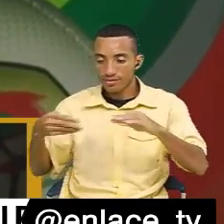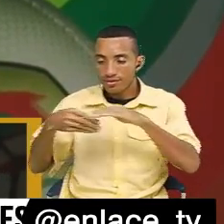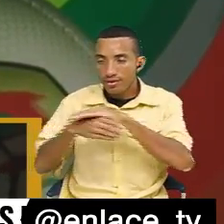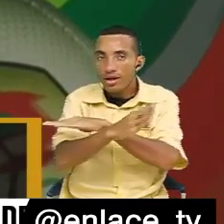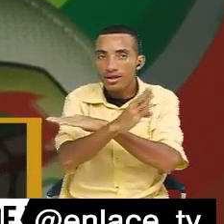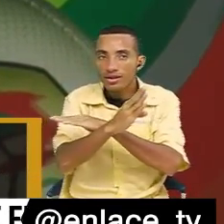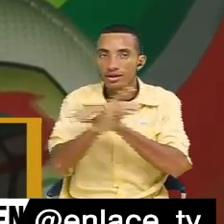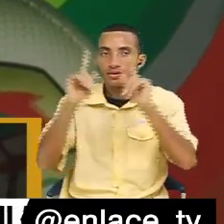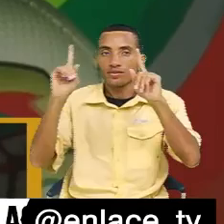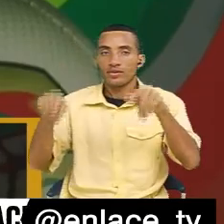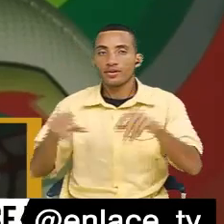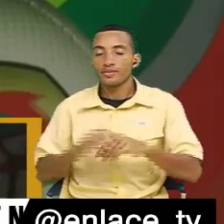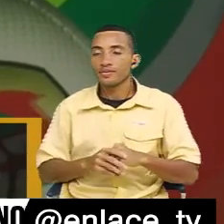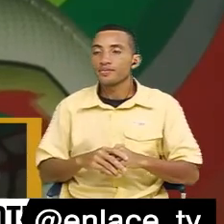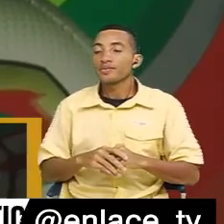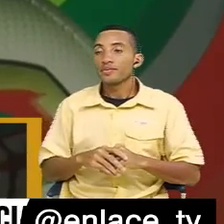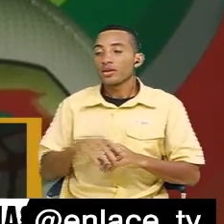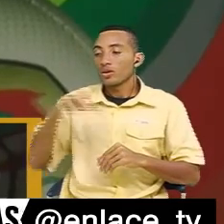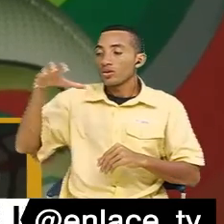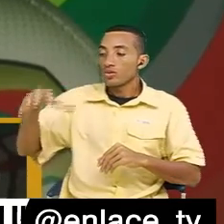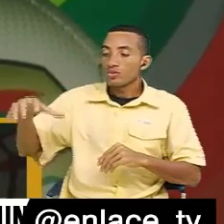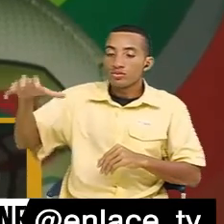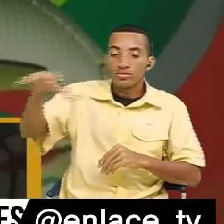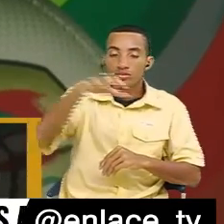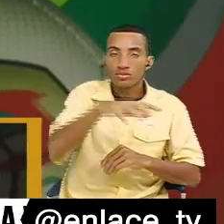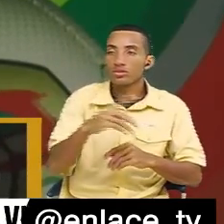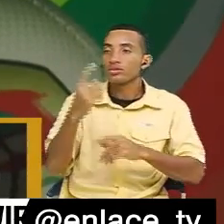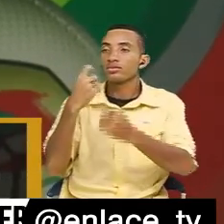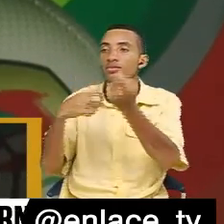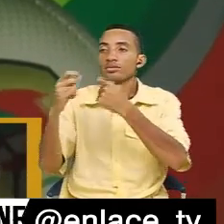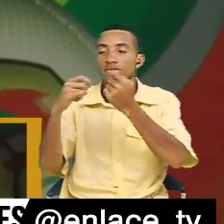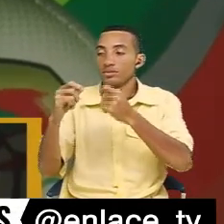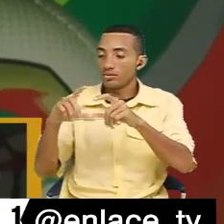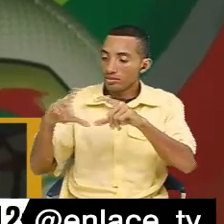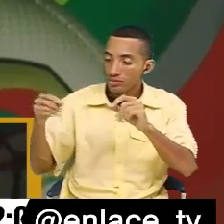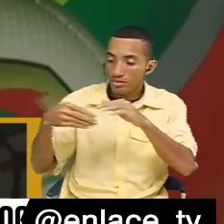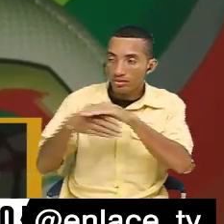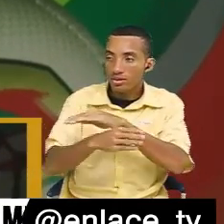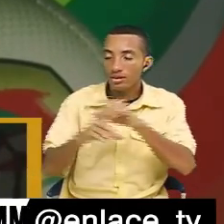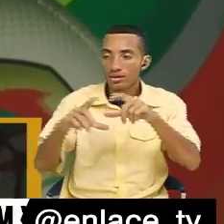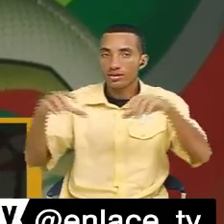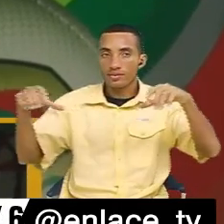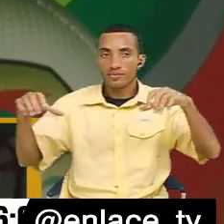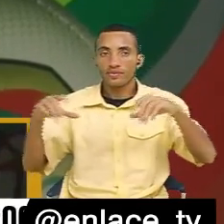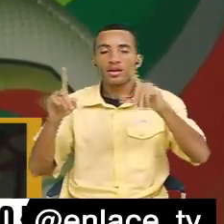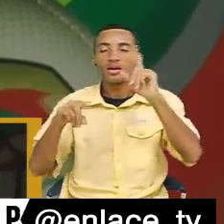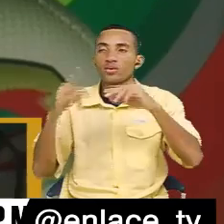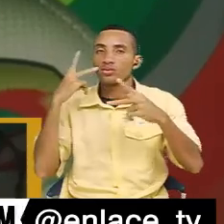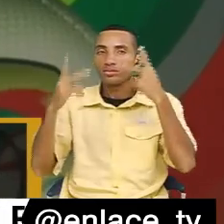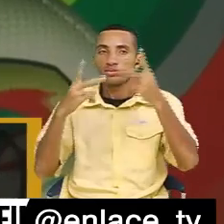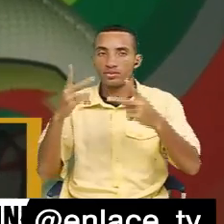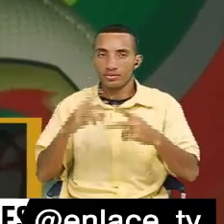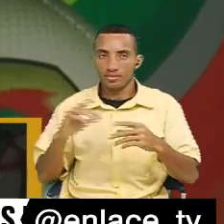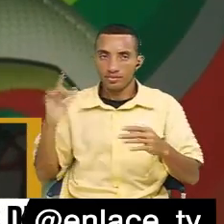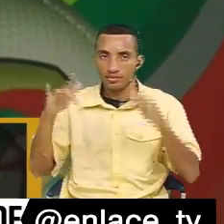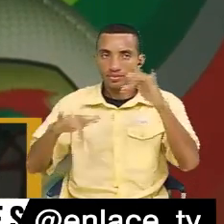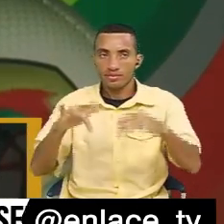venta muy pendientes del hincha aurinegro que viene, de la gente que viene a visitar Barranca Bermeja,